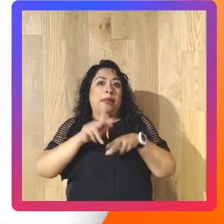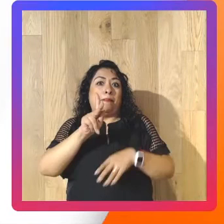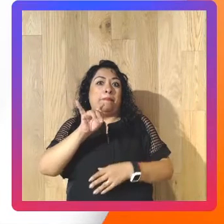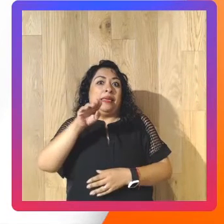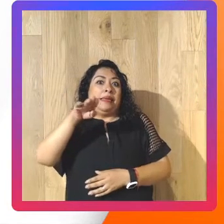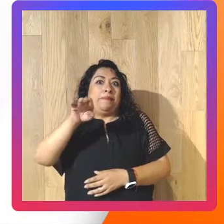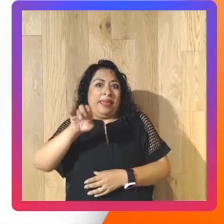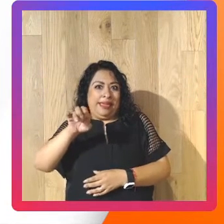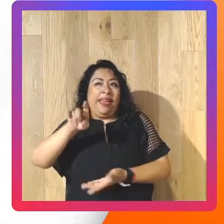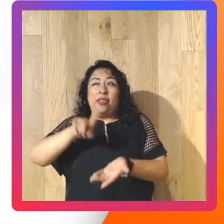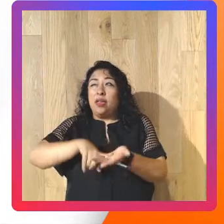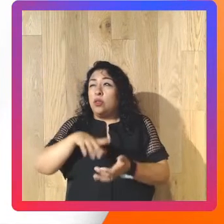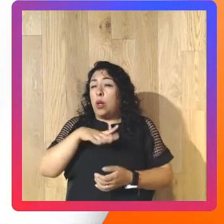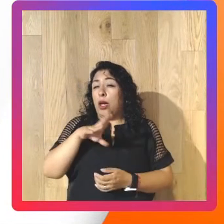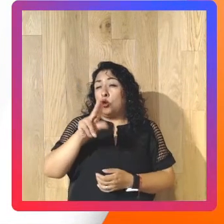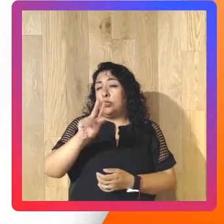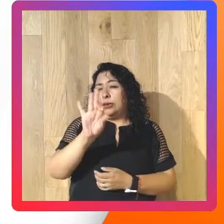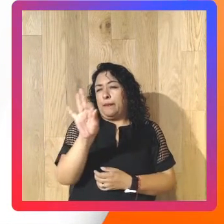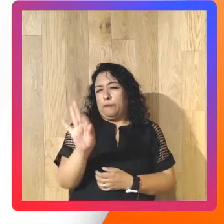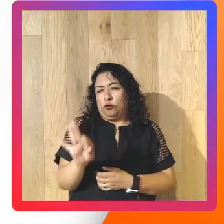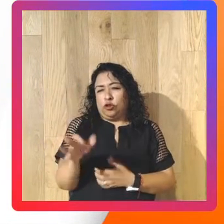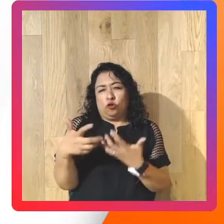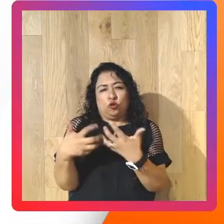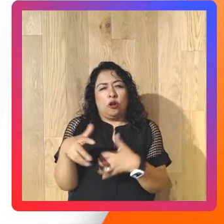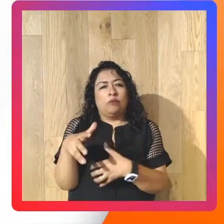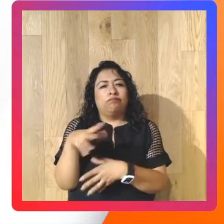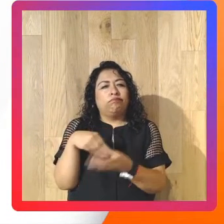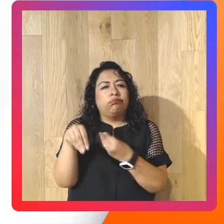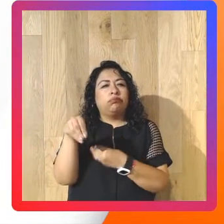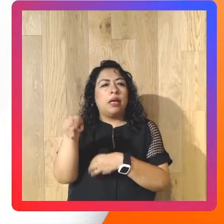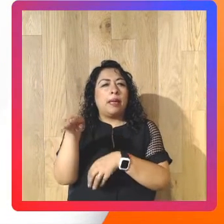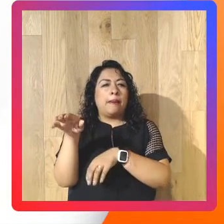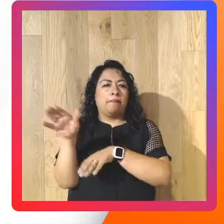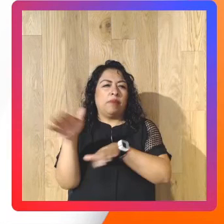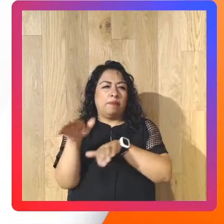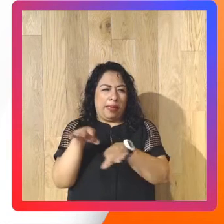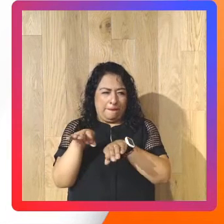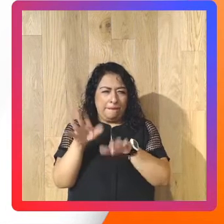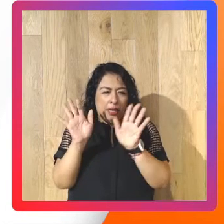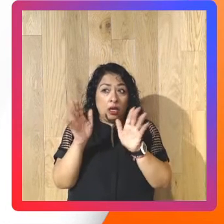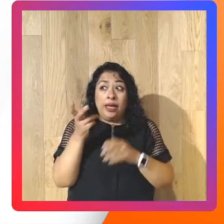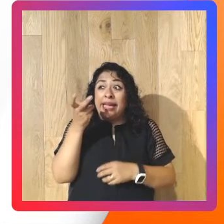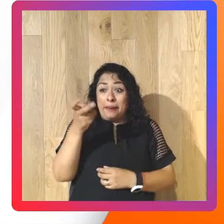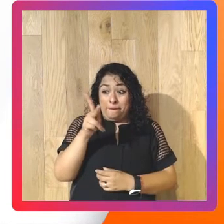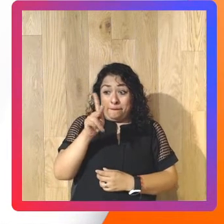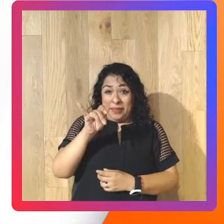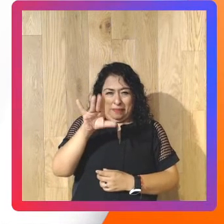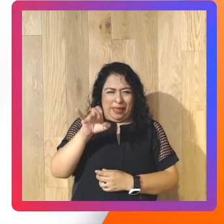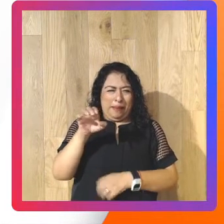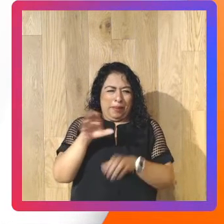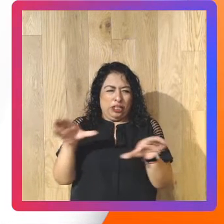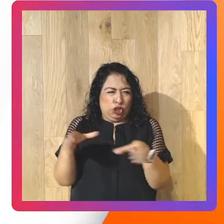donde generamos el 80% de los empleos y que muchas veces estas pymes